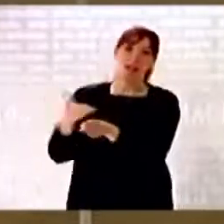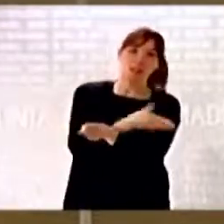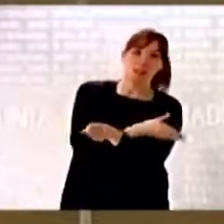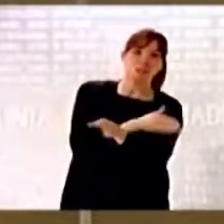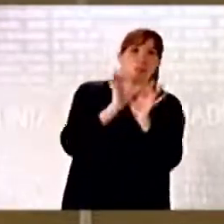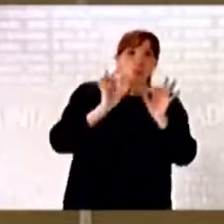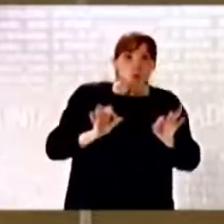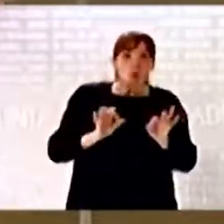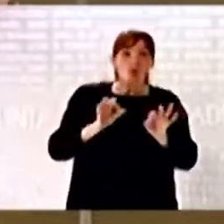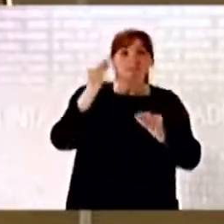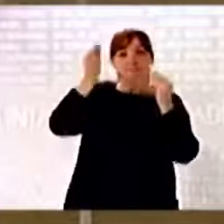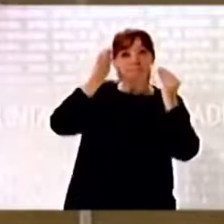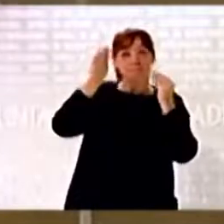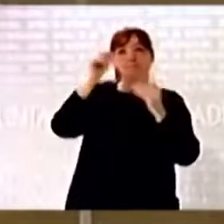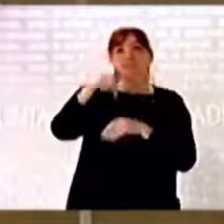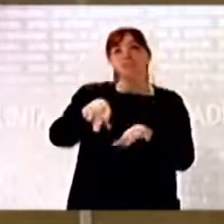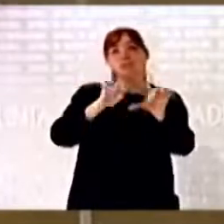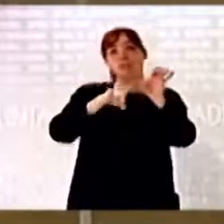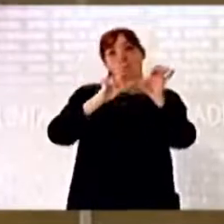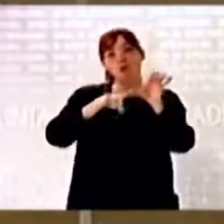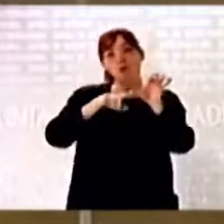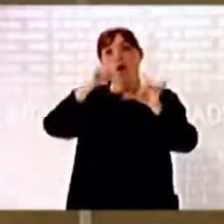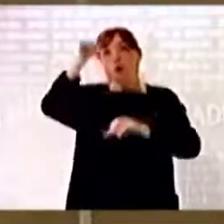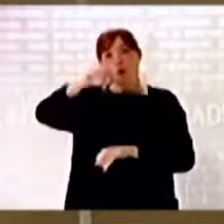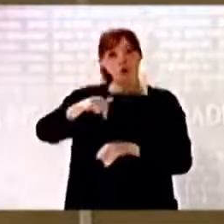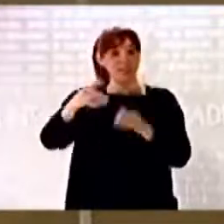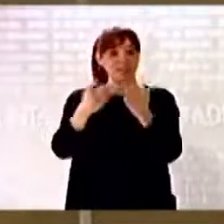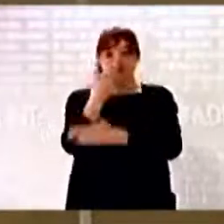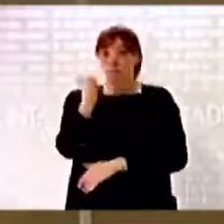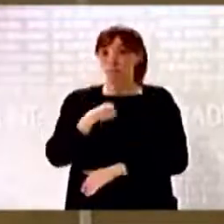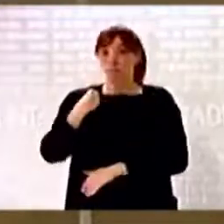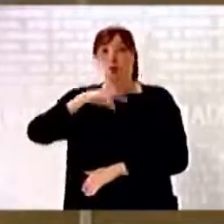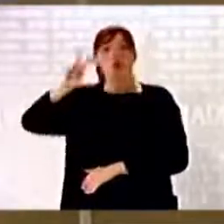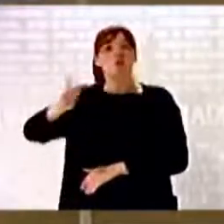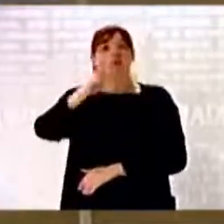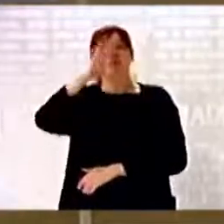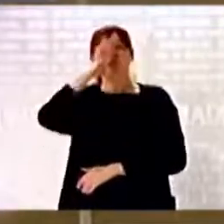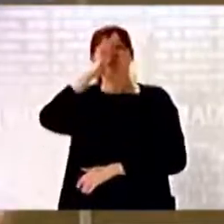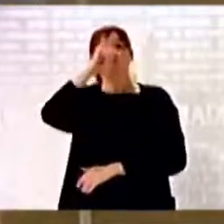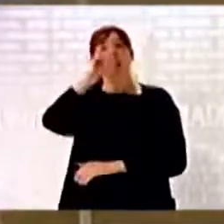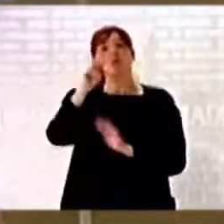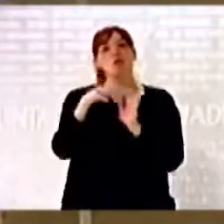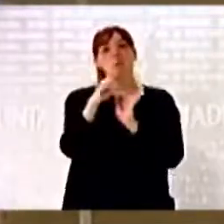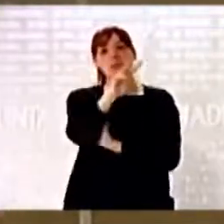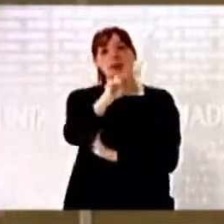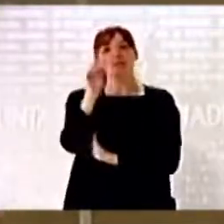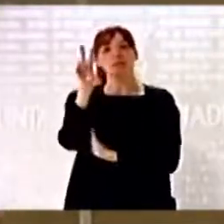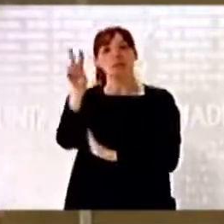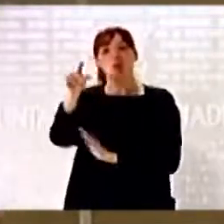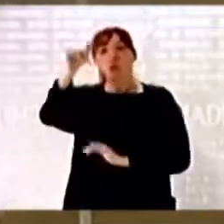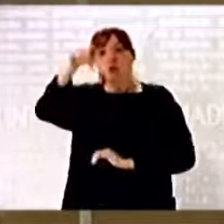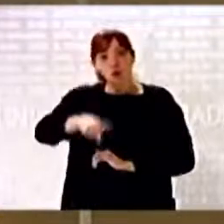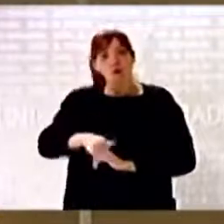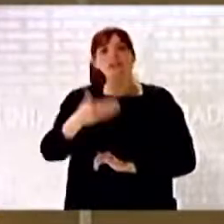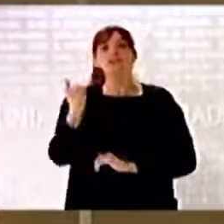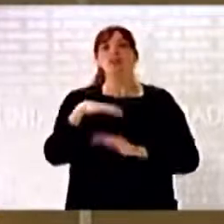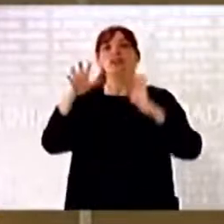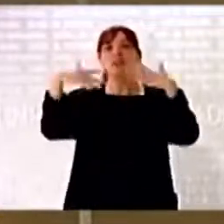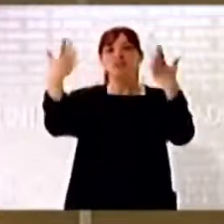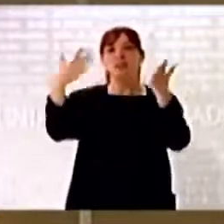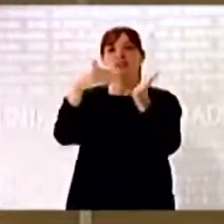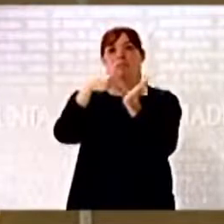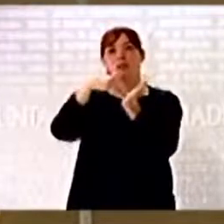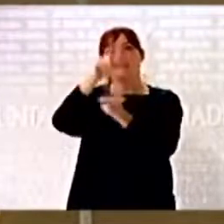pandemia, estamos hablando que en Extremadura hoy, un 2 de febrero del año 2022, hay 10.000